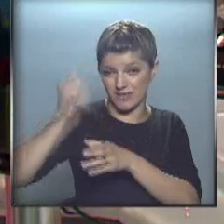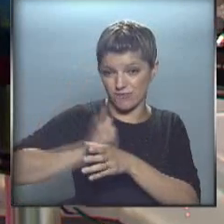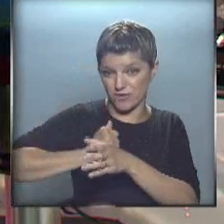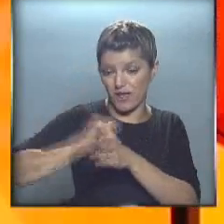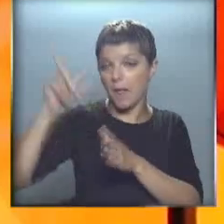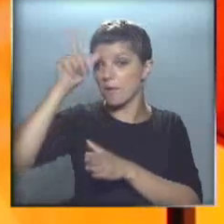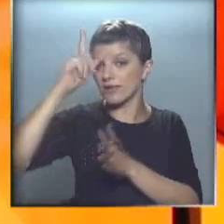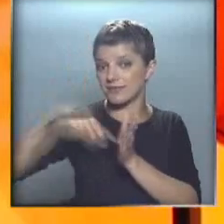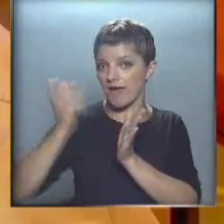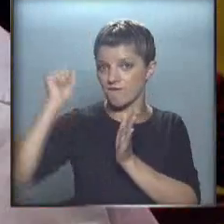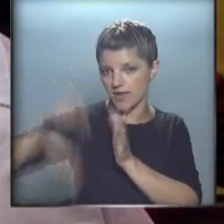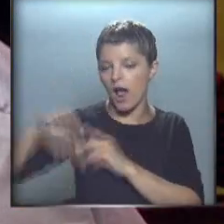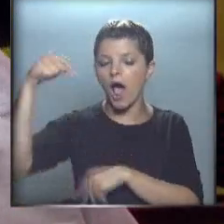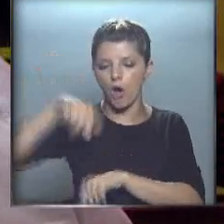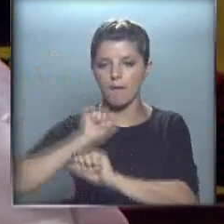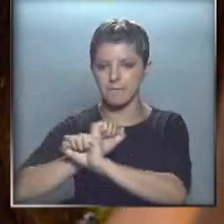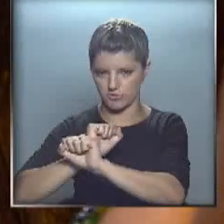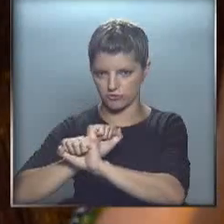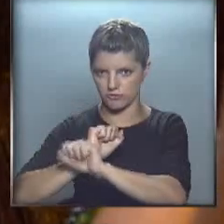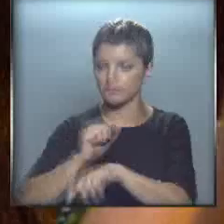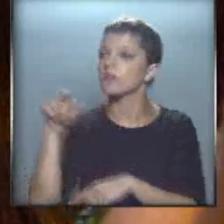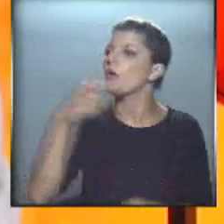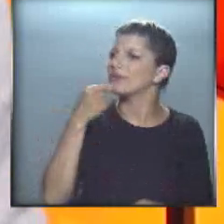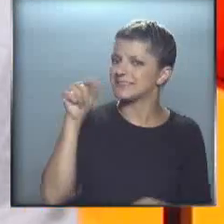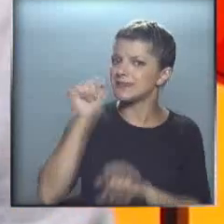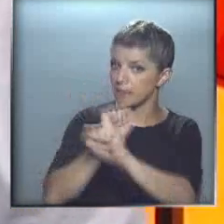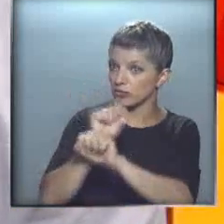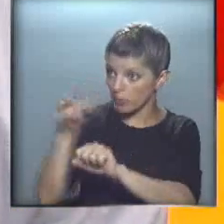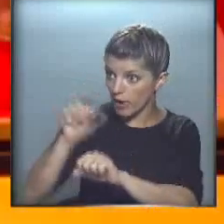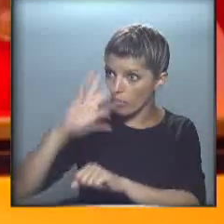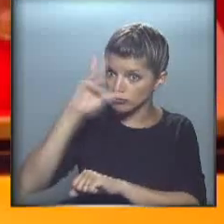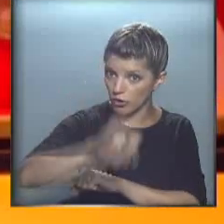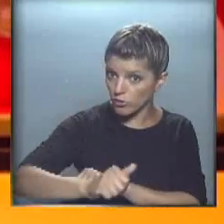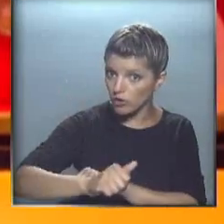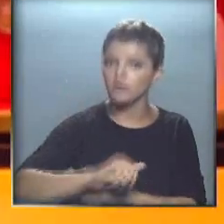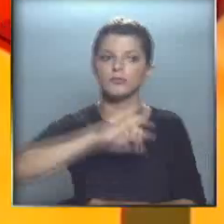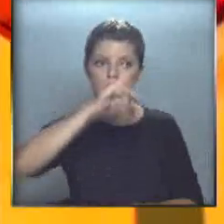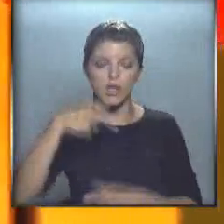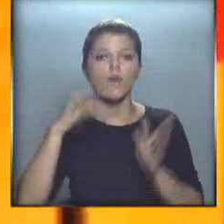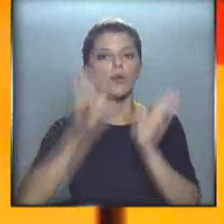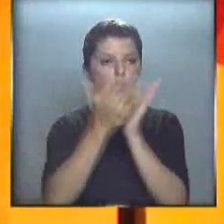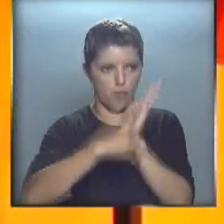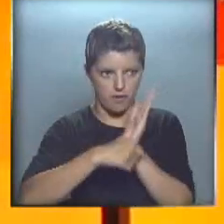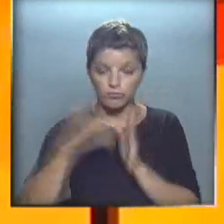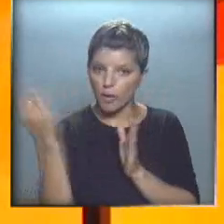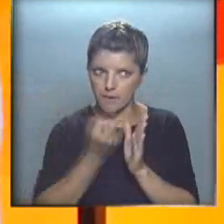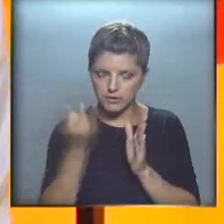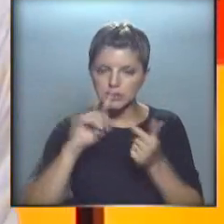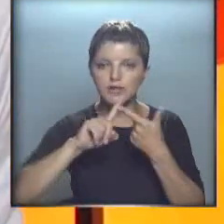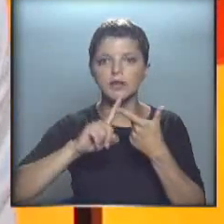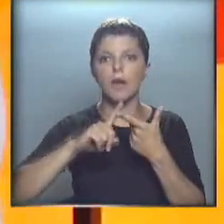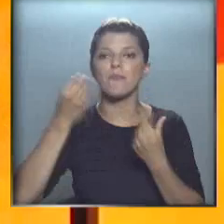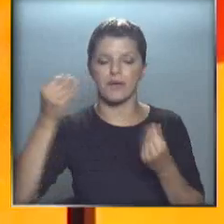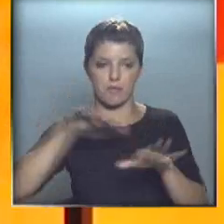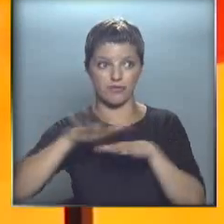federal, sí, está preso. ¿Está preso por eso? ¿Por la apropiación o por...? Por apropiación, por falsificación de documentos, porque además la apropiación está